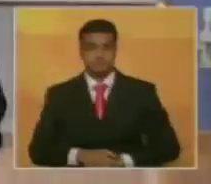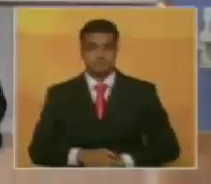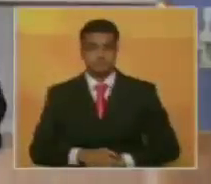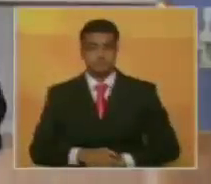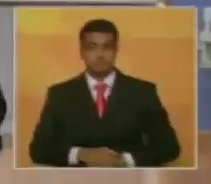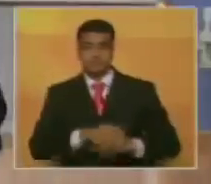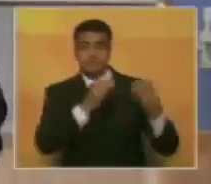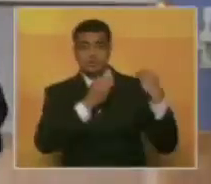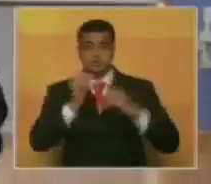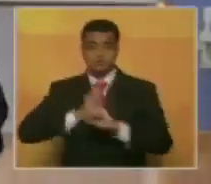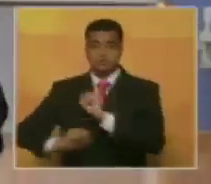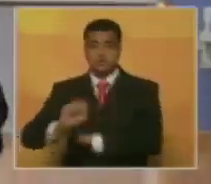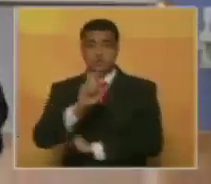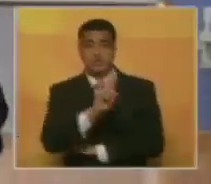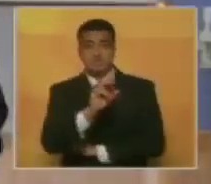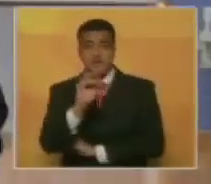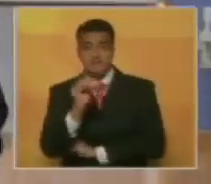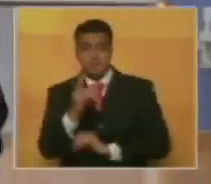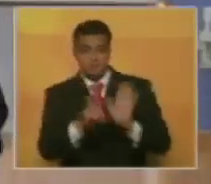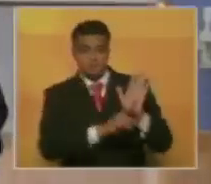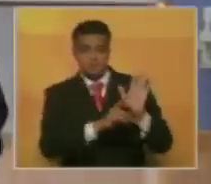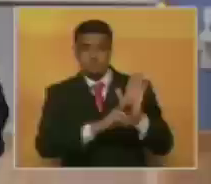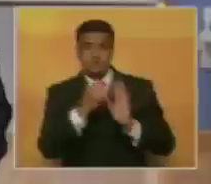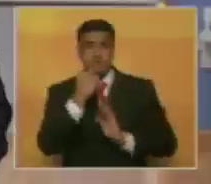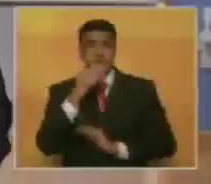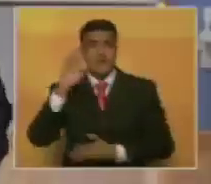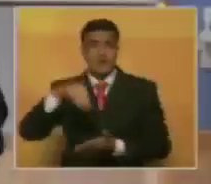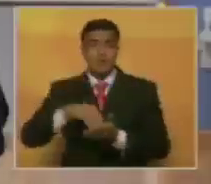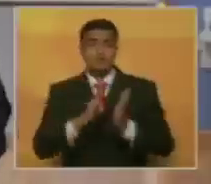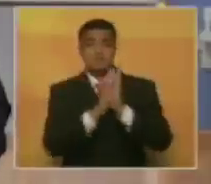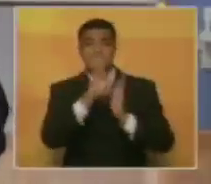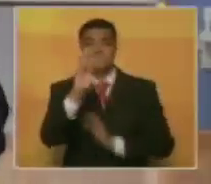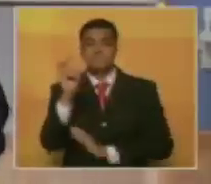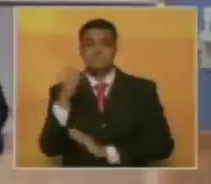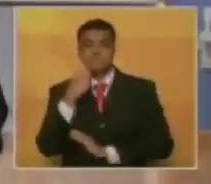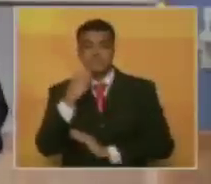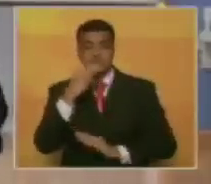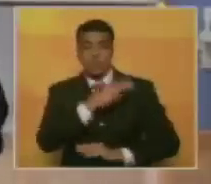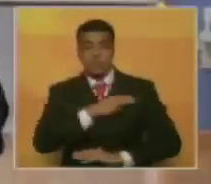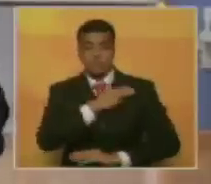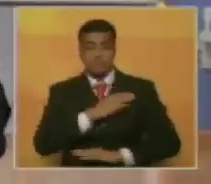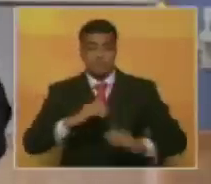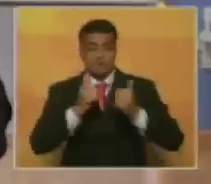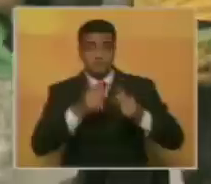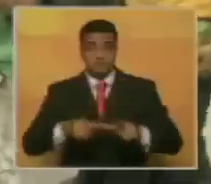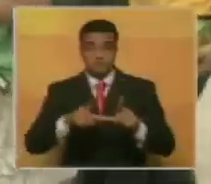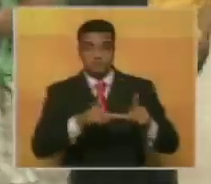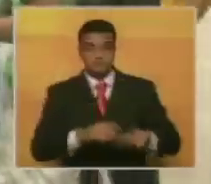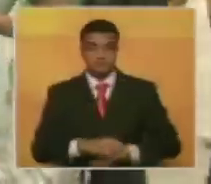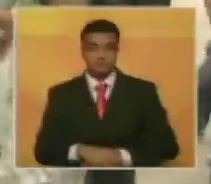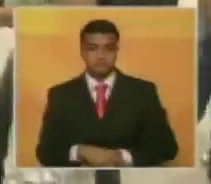el dirigente de oposición Richard mardo visitó la comunidad de San Vicente en el estado aragua señaló que para él es una misión recuperar dicha comunidad